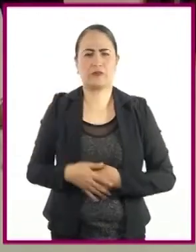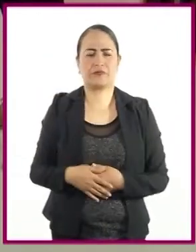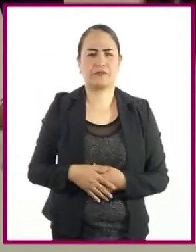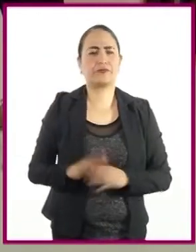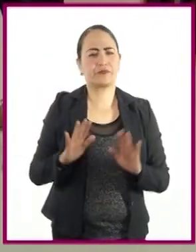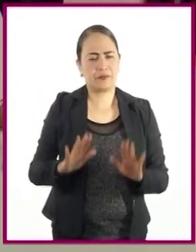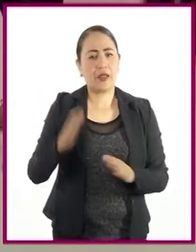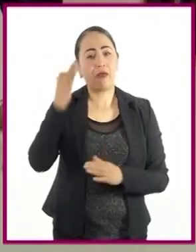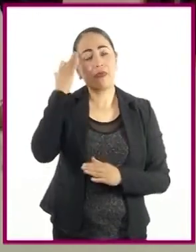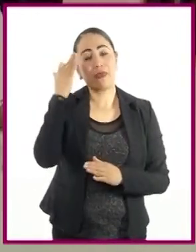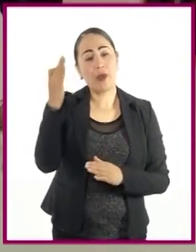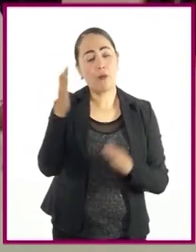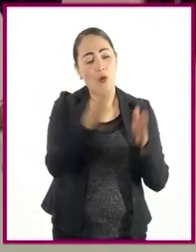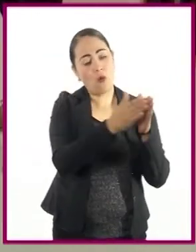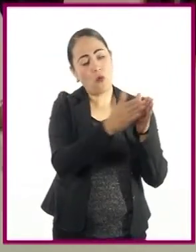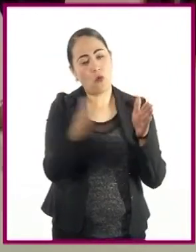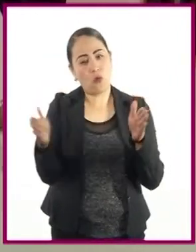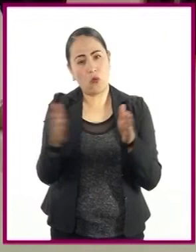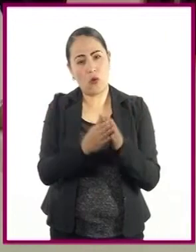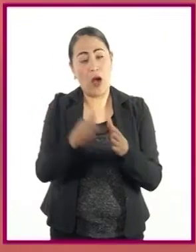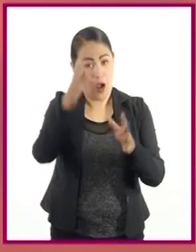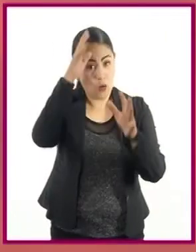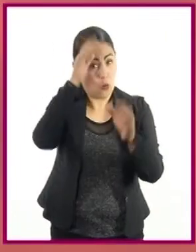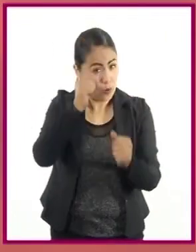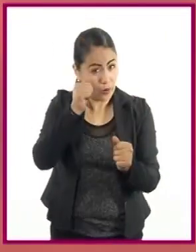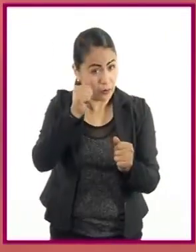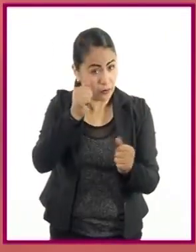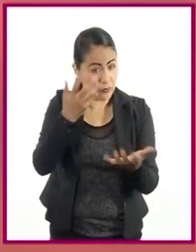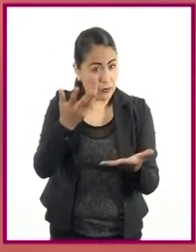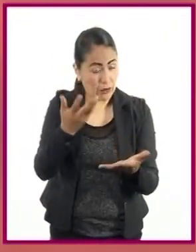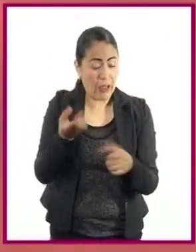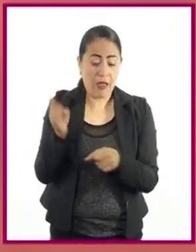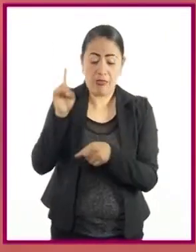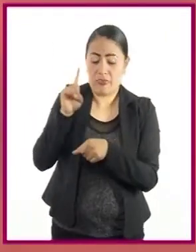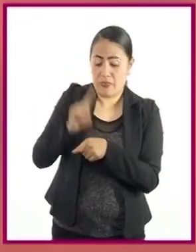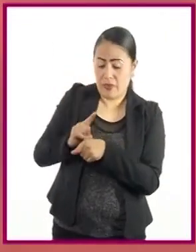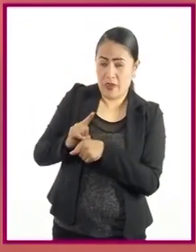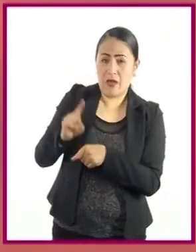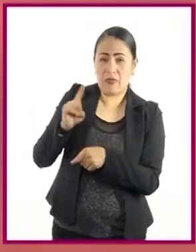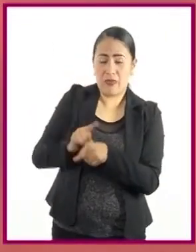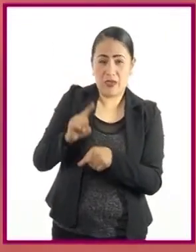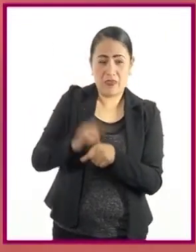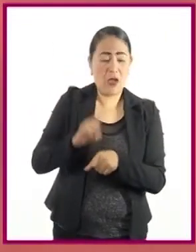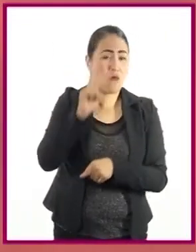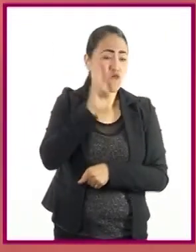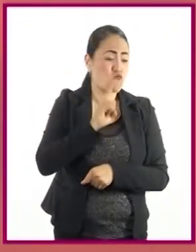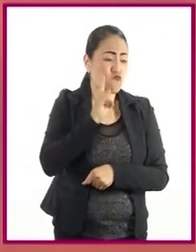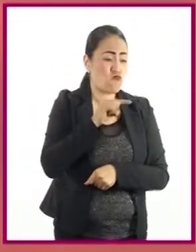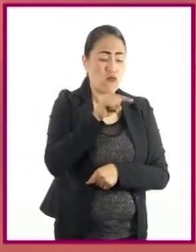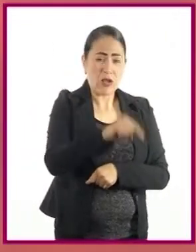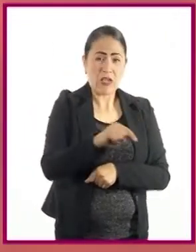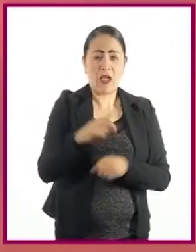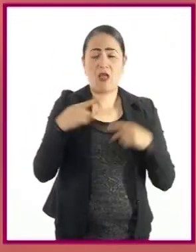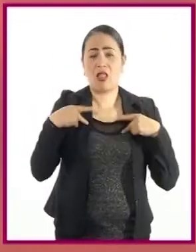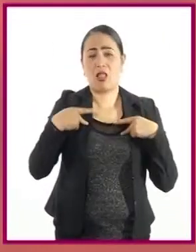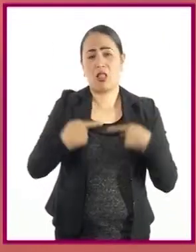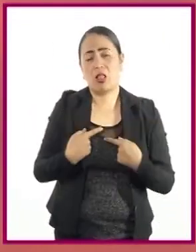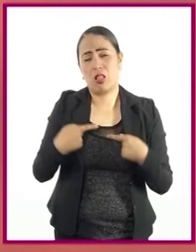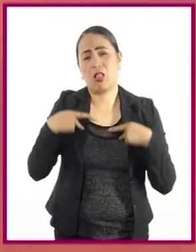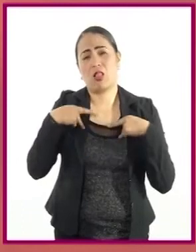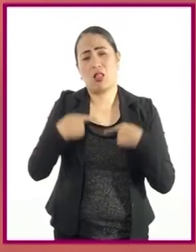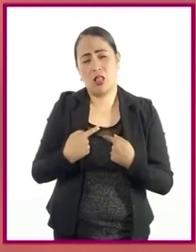tiempo. Coincidirán conmigo en que pasaron días en el deterioro de la situación.